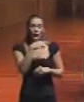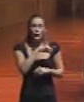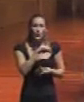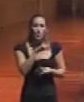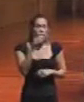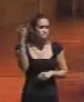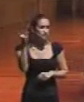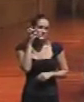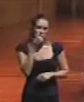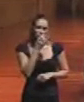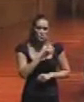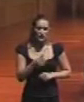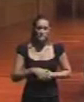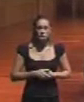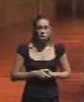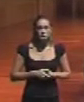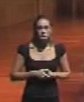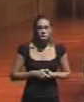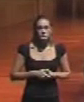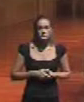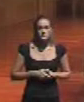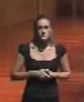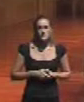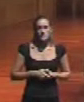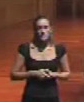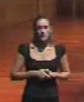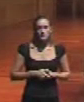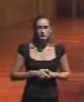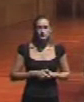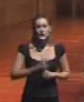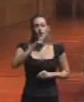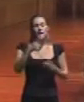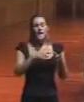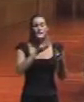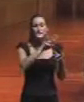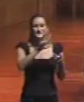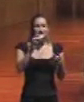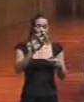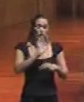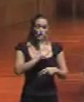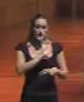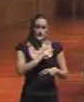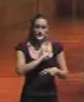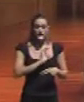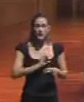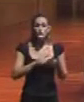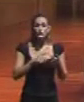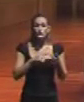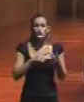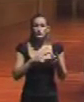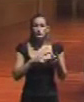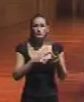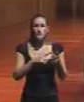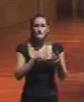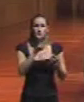Cortés, Ricardo Senabre Sempere y Amador Jover Moyano. El 21 de enero de 2009, sesión extraordinaria, donde